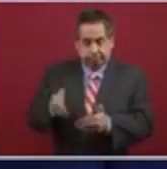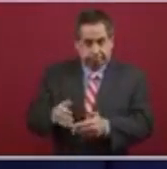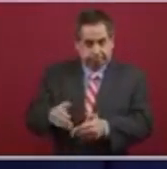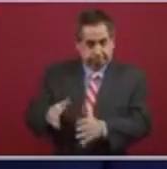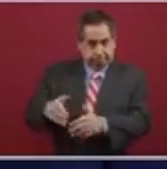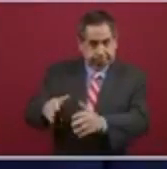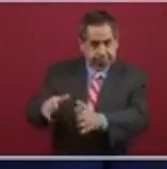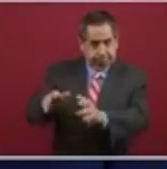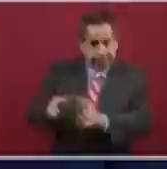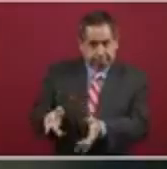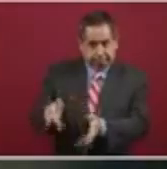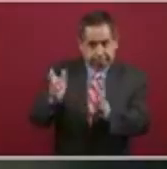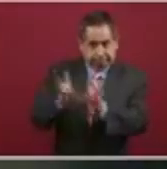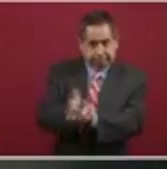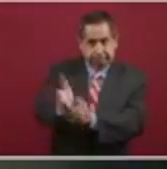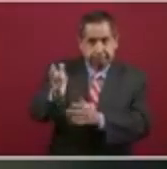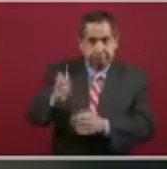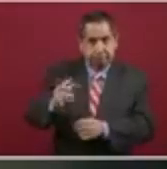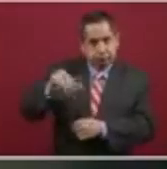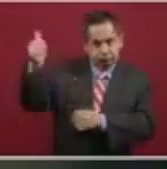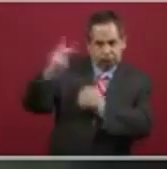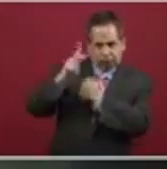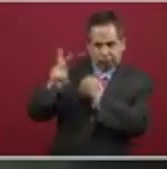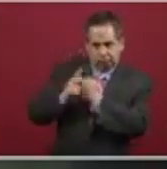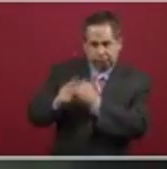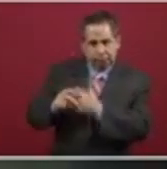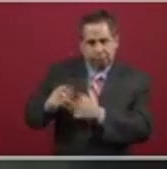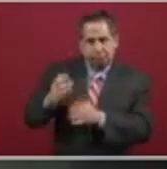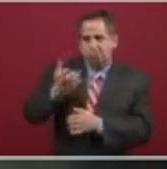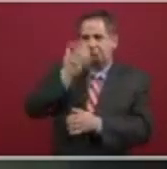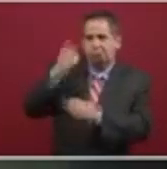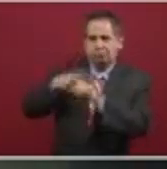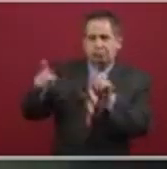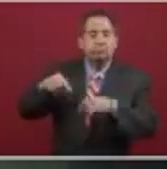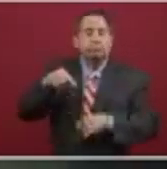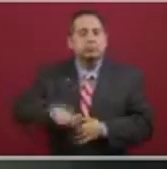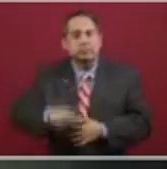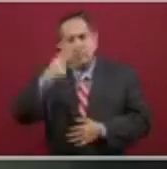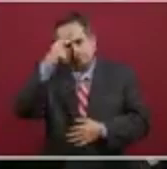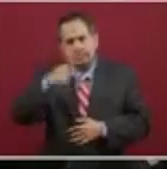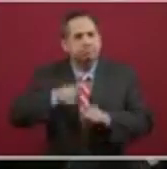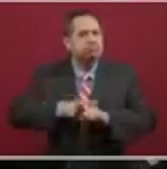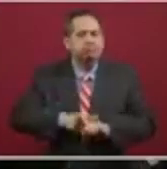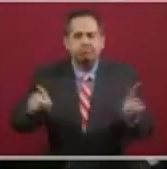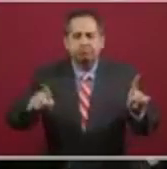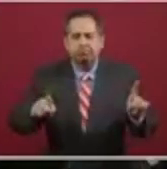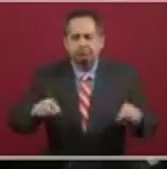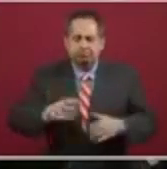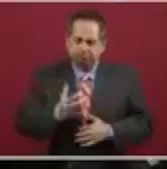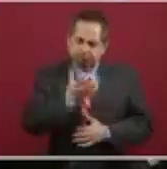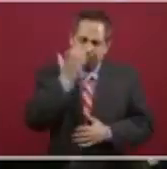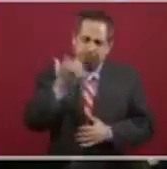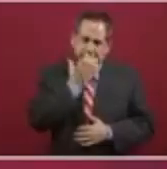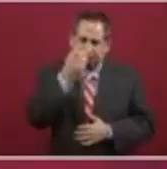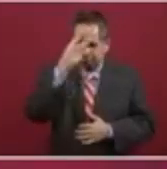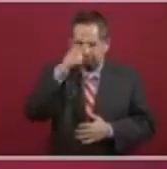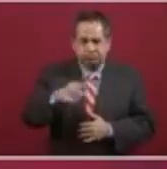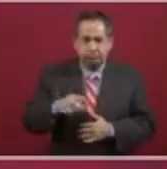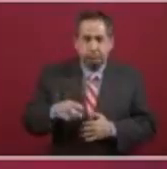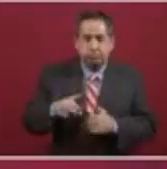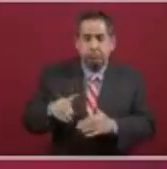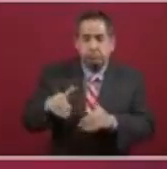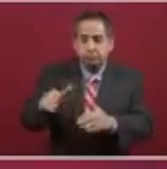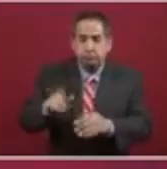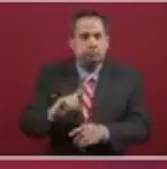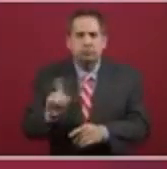agarren su camino. Las costumbres nuestras son distintas. Aquí no queremos que